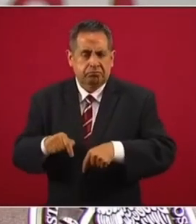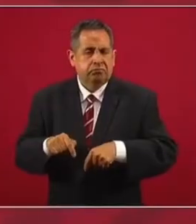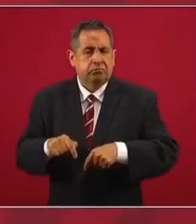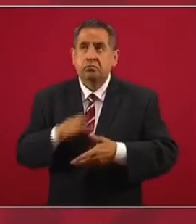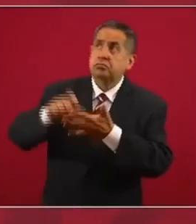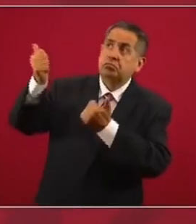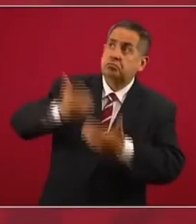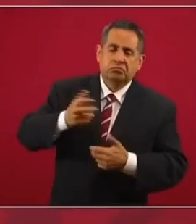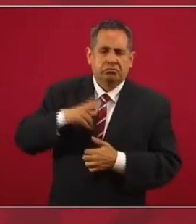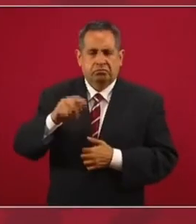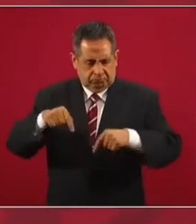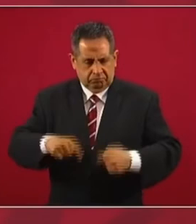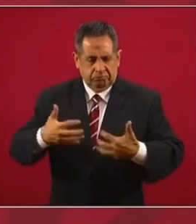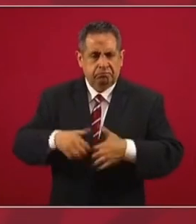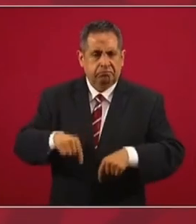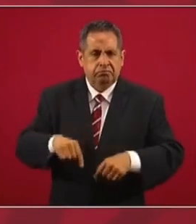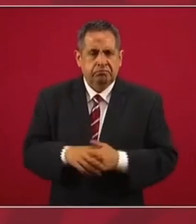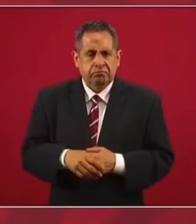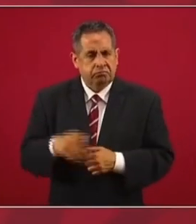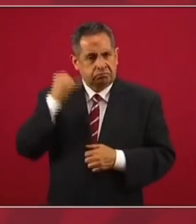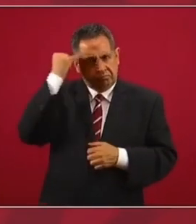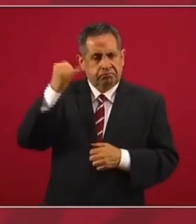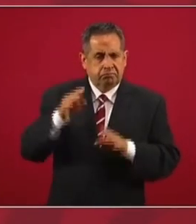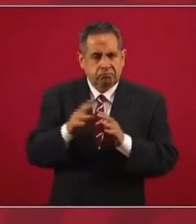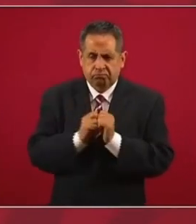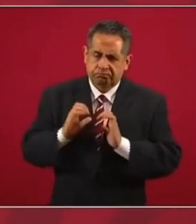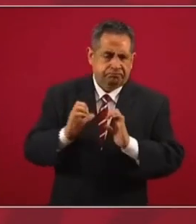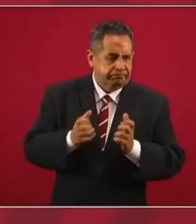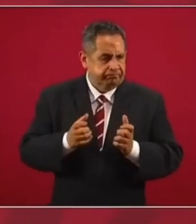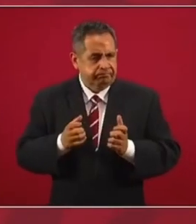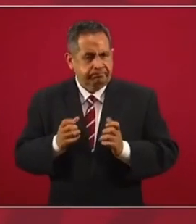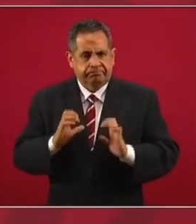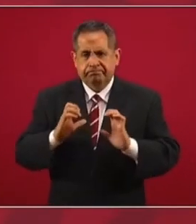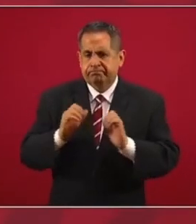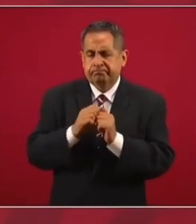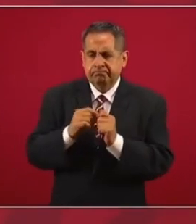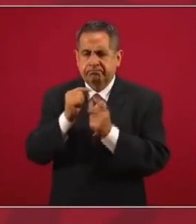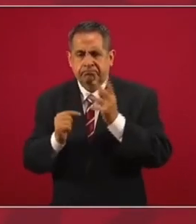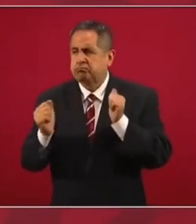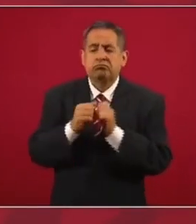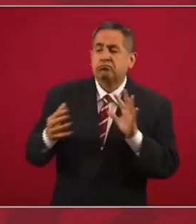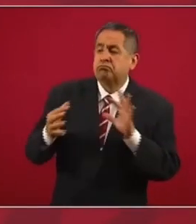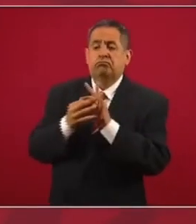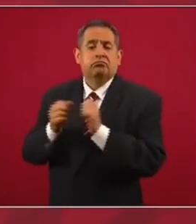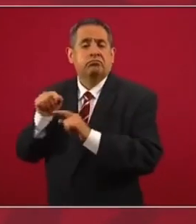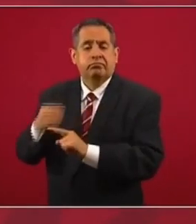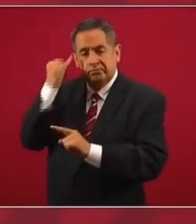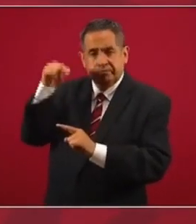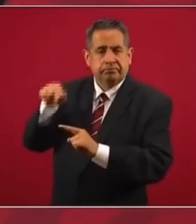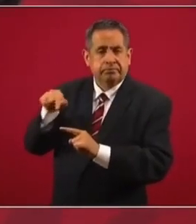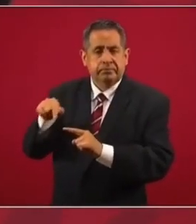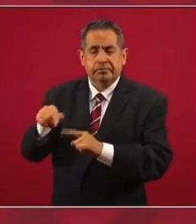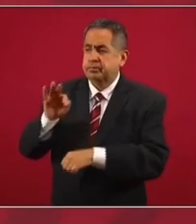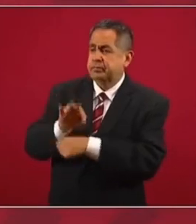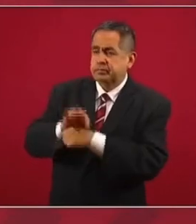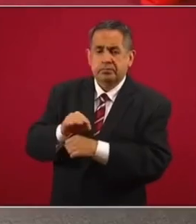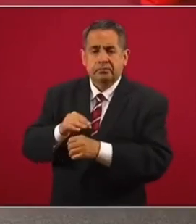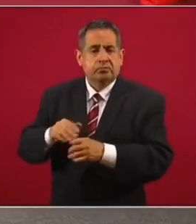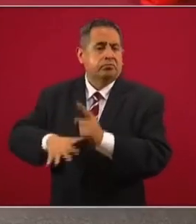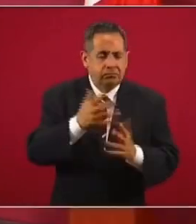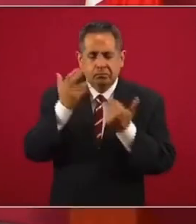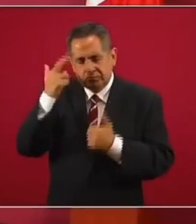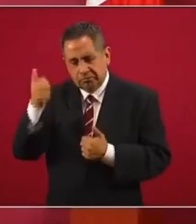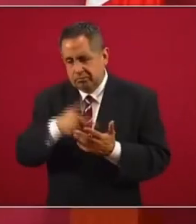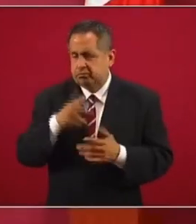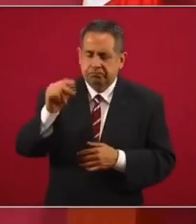comprar la gasolina. Un manejo muy racional y muy acorde con la protección y la defensa del medio